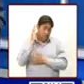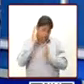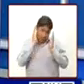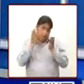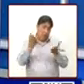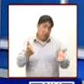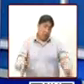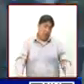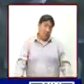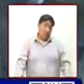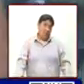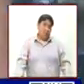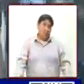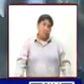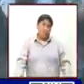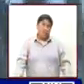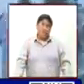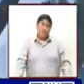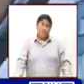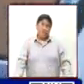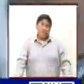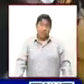Escúchelo.